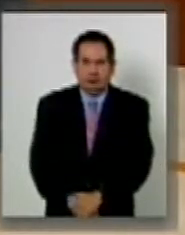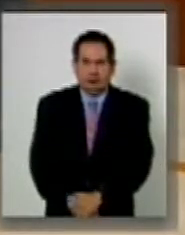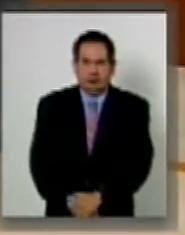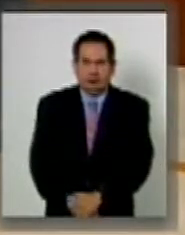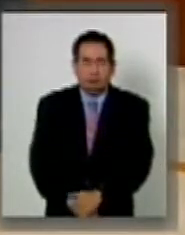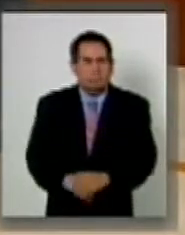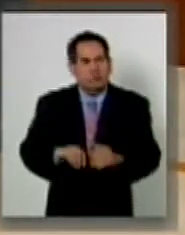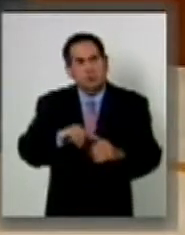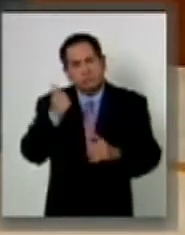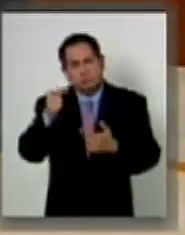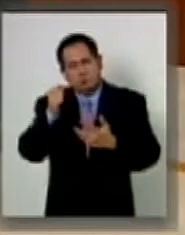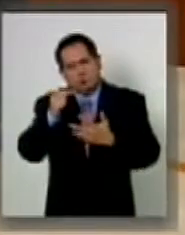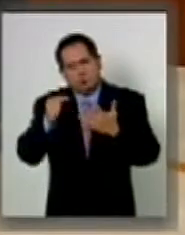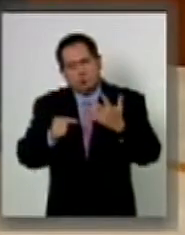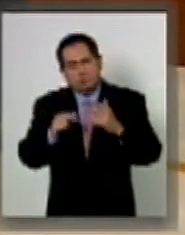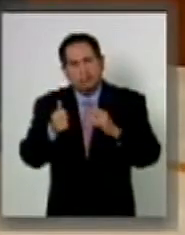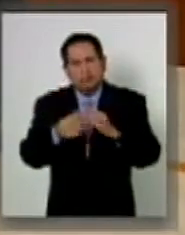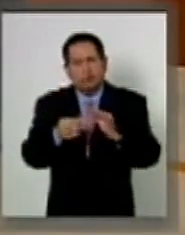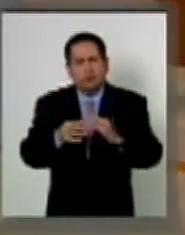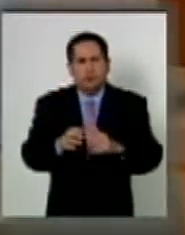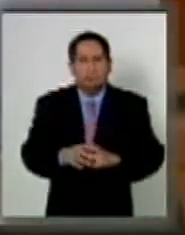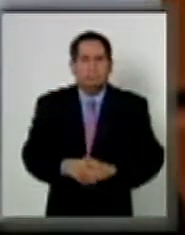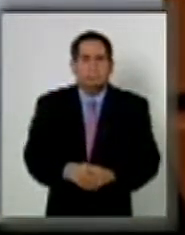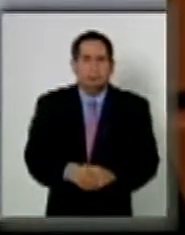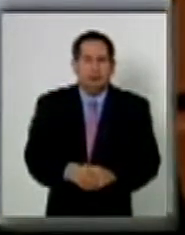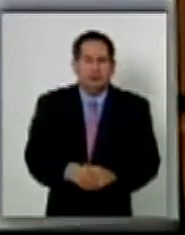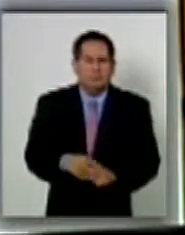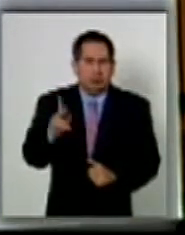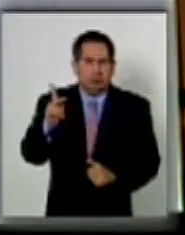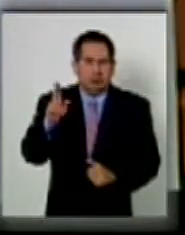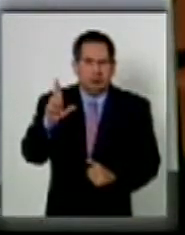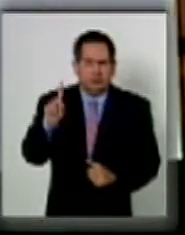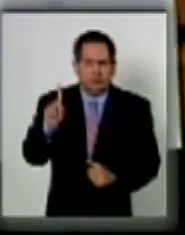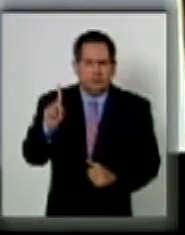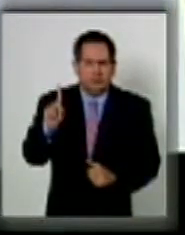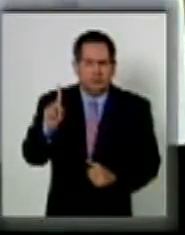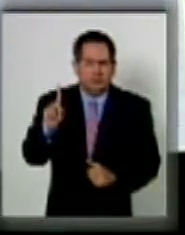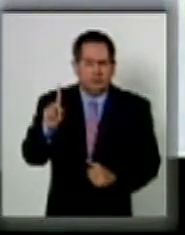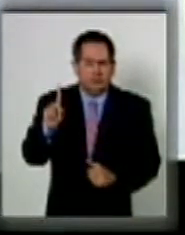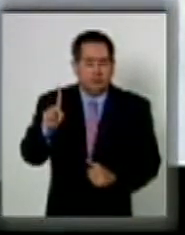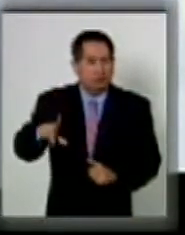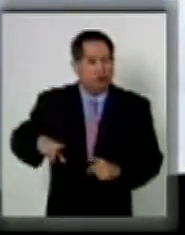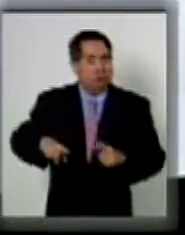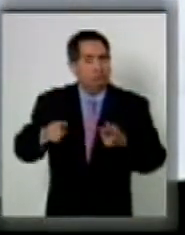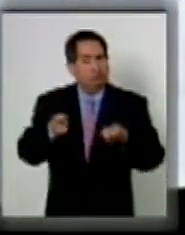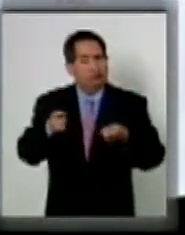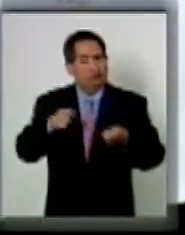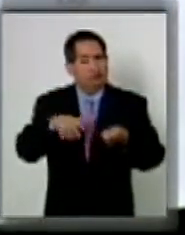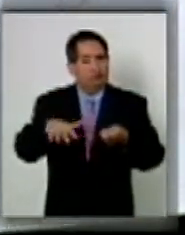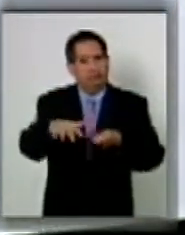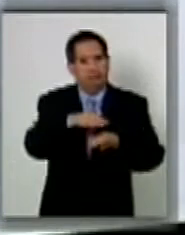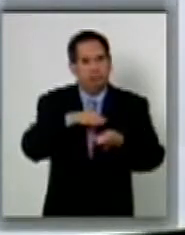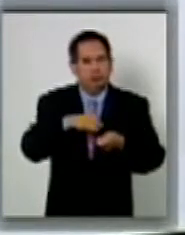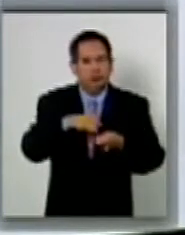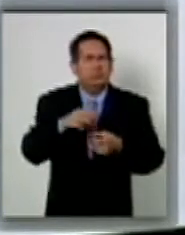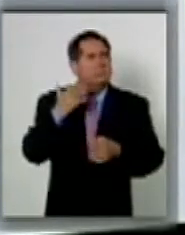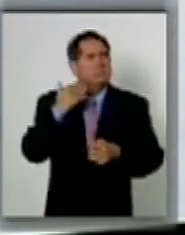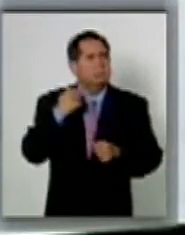Esta es otra gráfica. El PRD gobernó entre